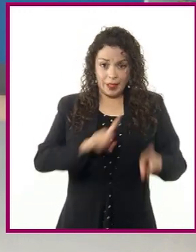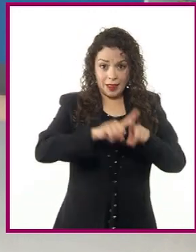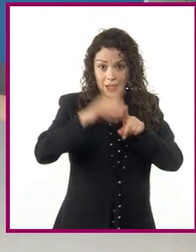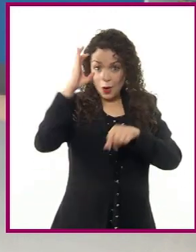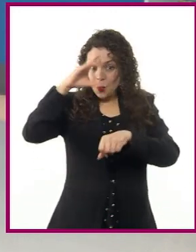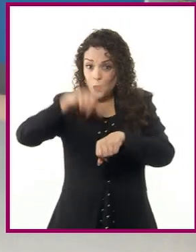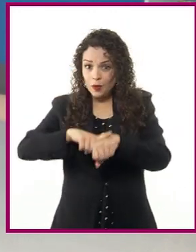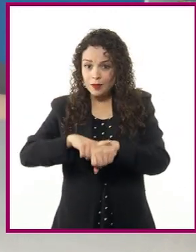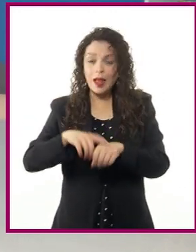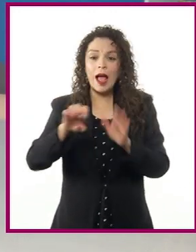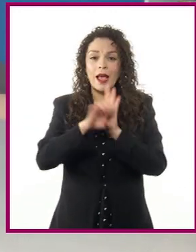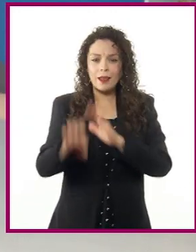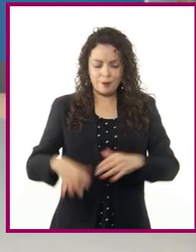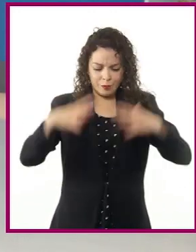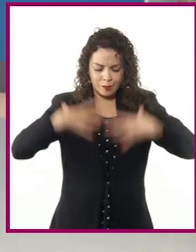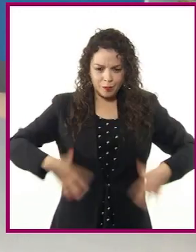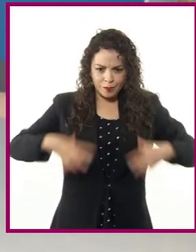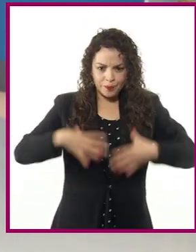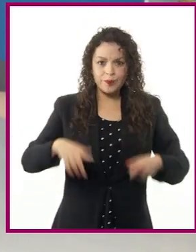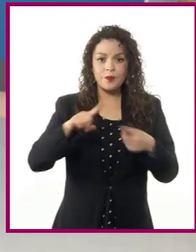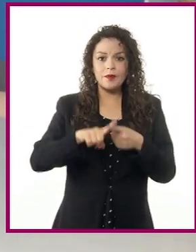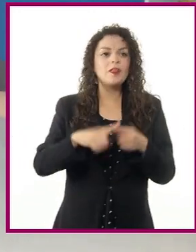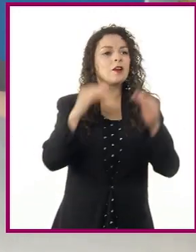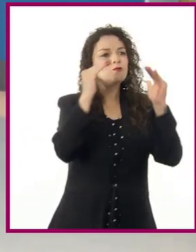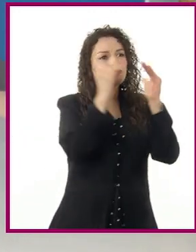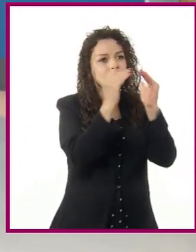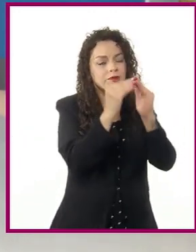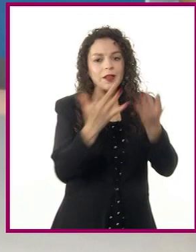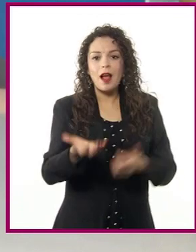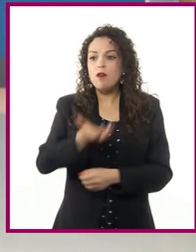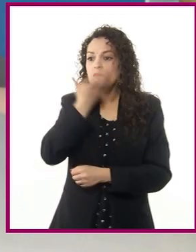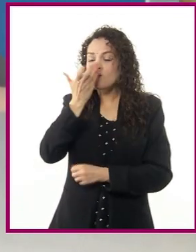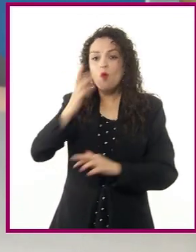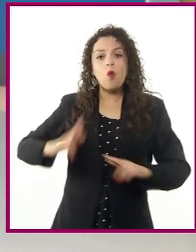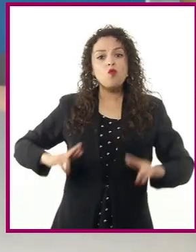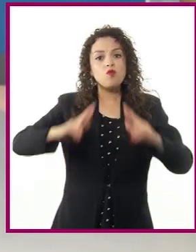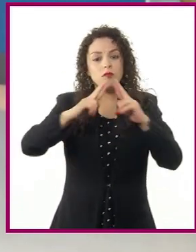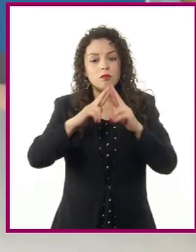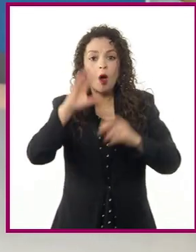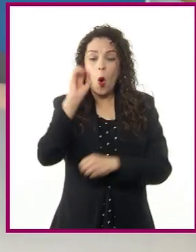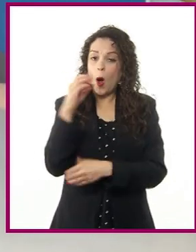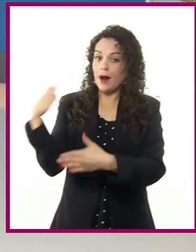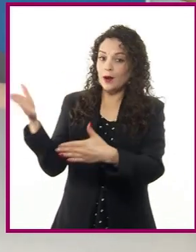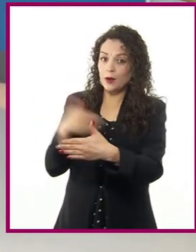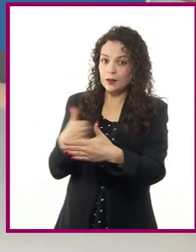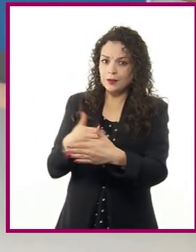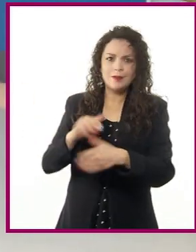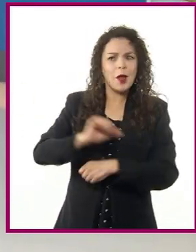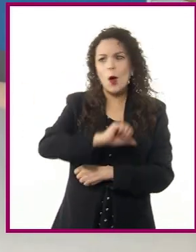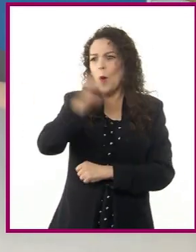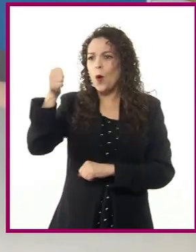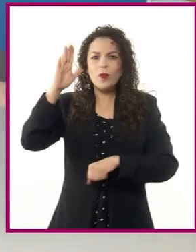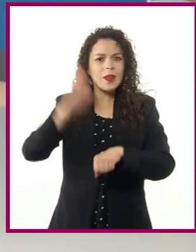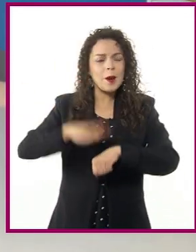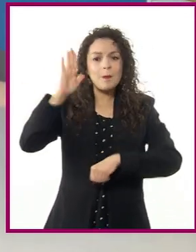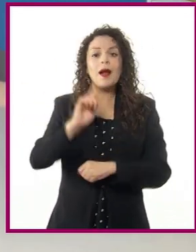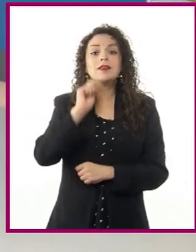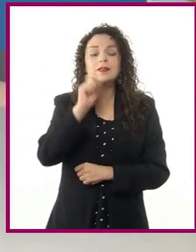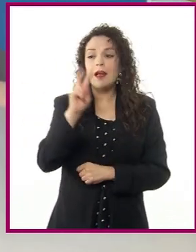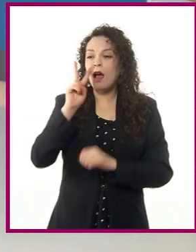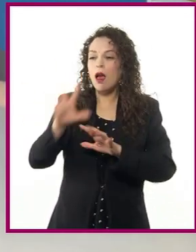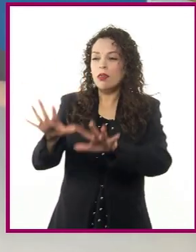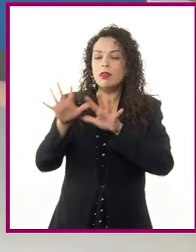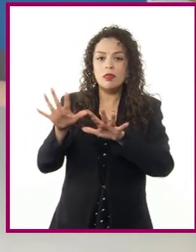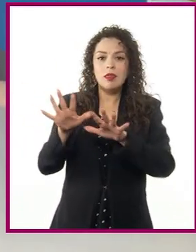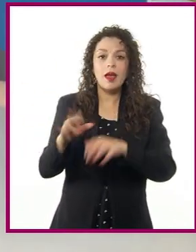como son el atuendo tradicional, la vivienda, las costumbres religiosas o la cocina, sino por algo más tajante y evidente,